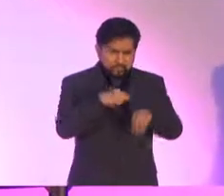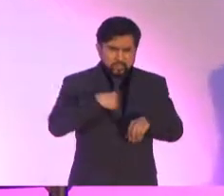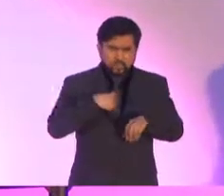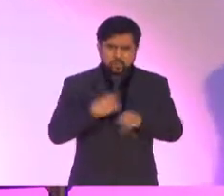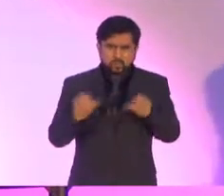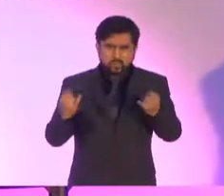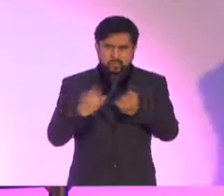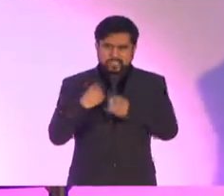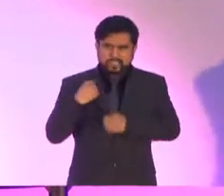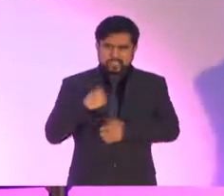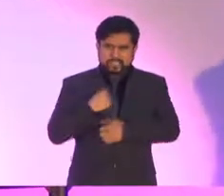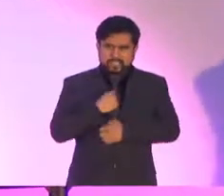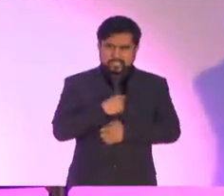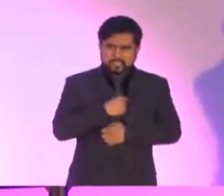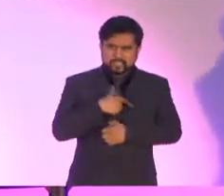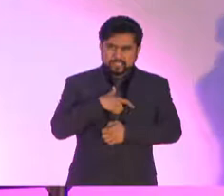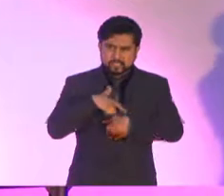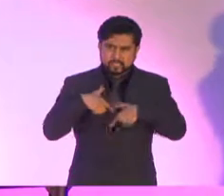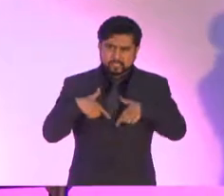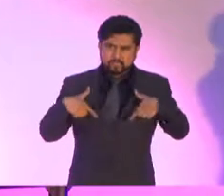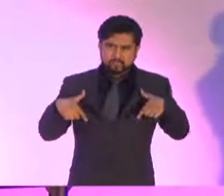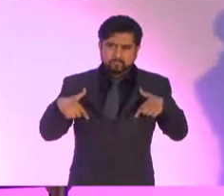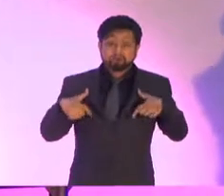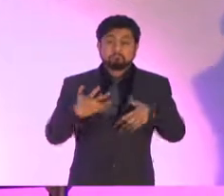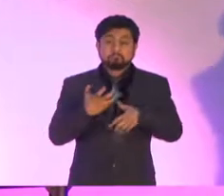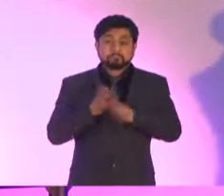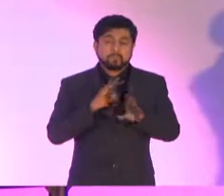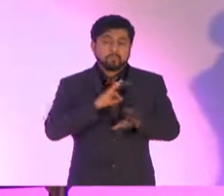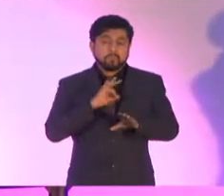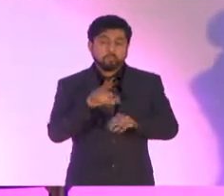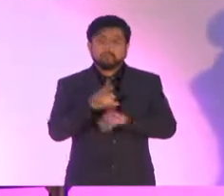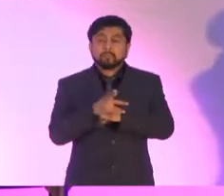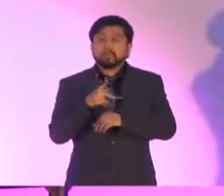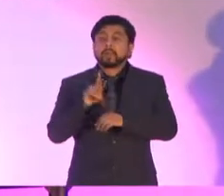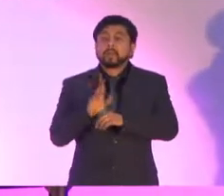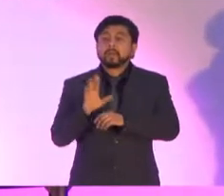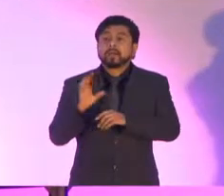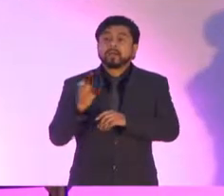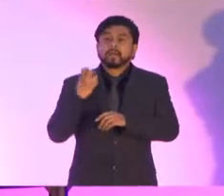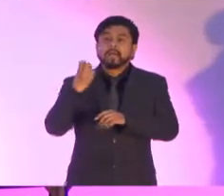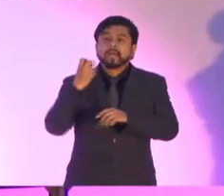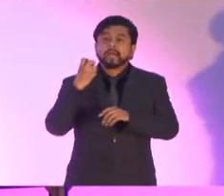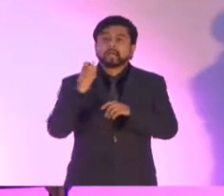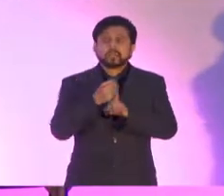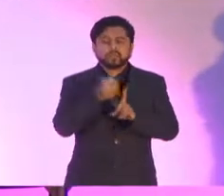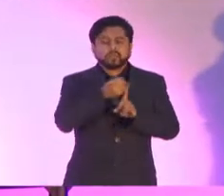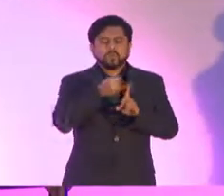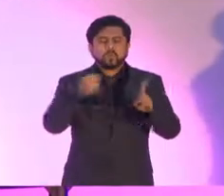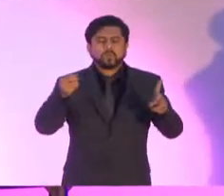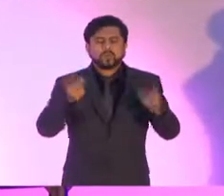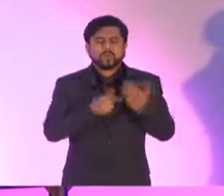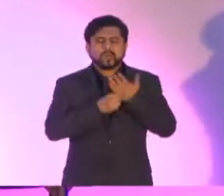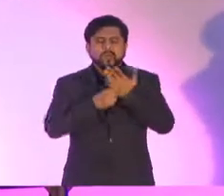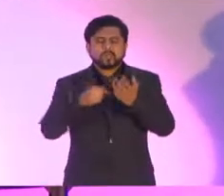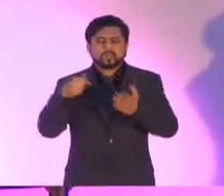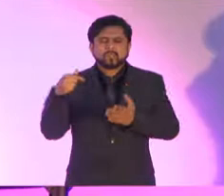pecho, a un tamaño gigantesco. Y pues bueno, ¿no? Es una frase que dice: soy el péndulo entre vicio y